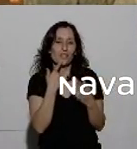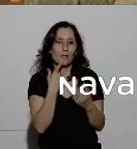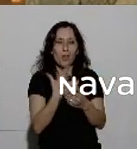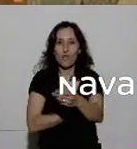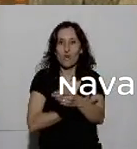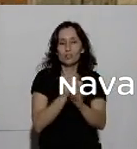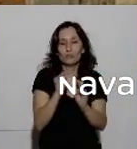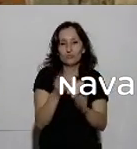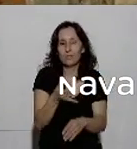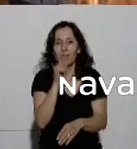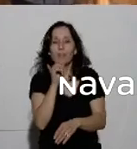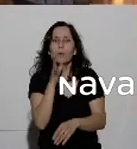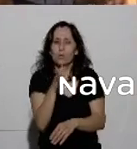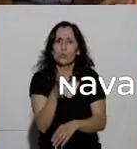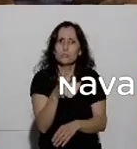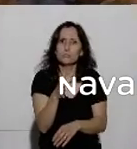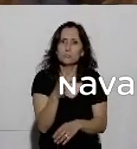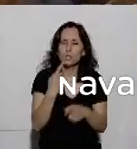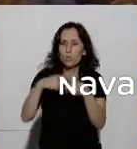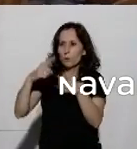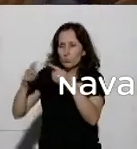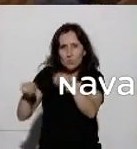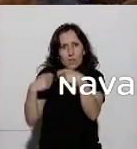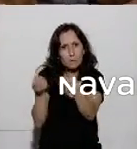porque conocían muchos productos de la